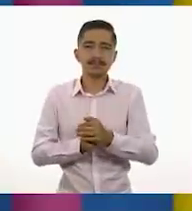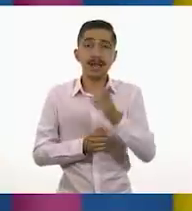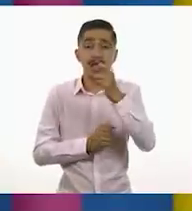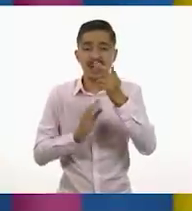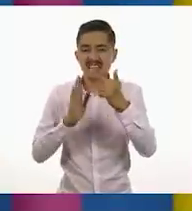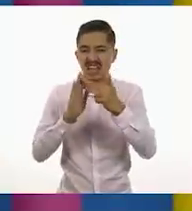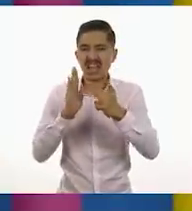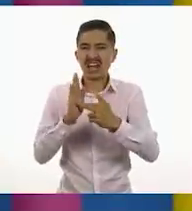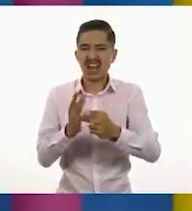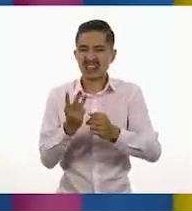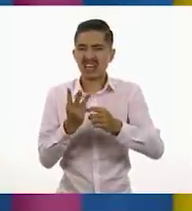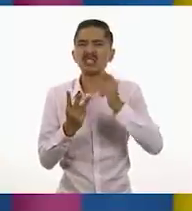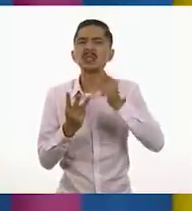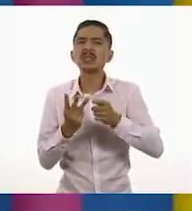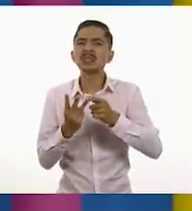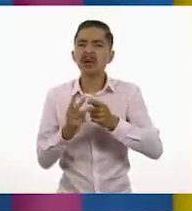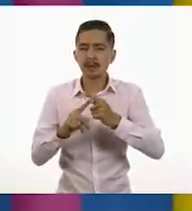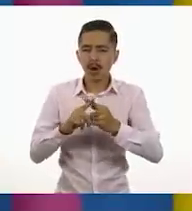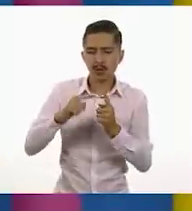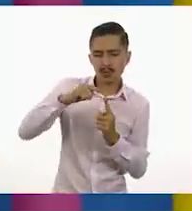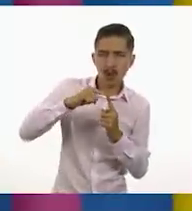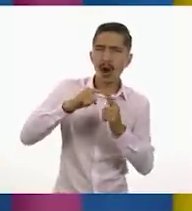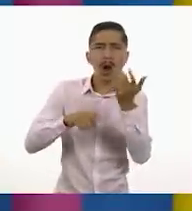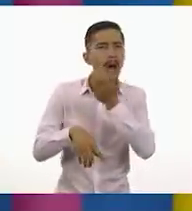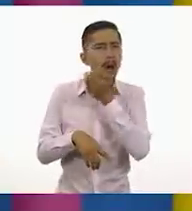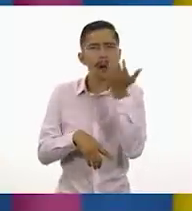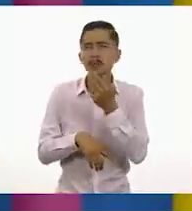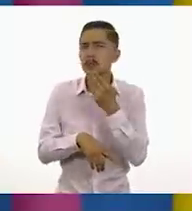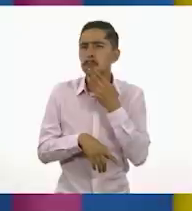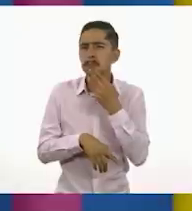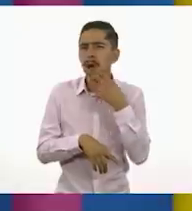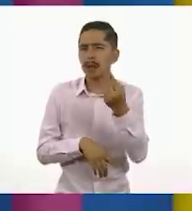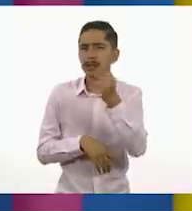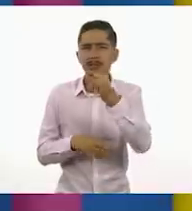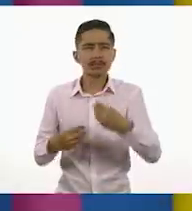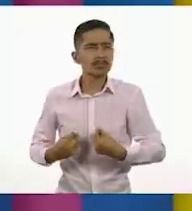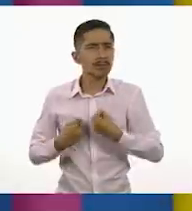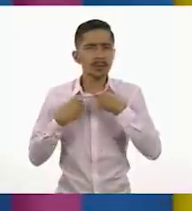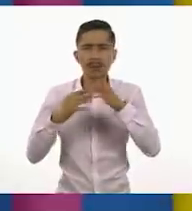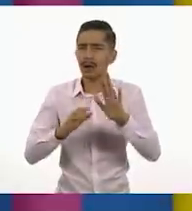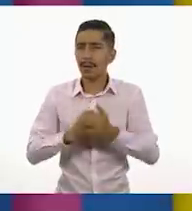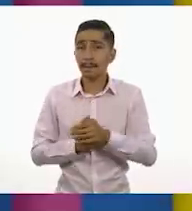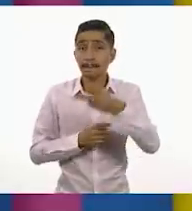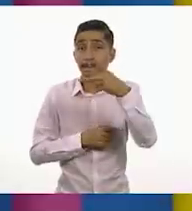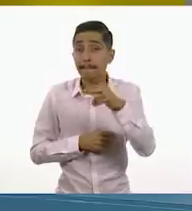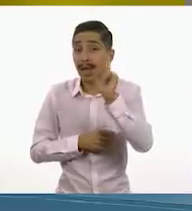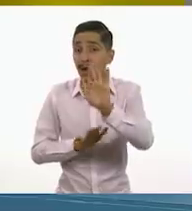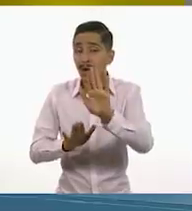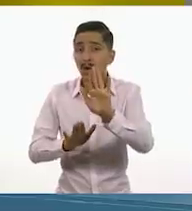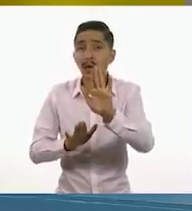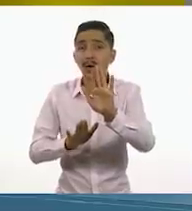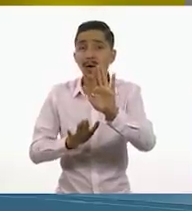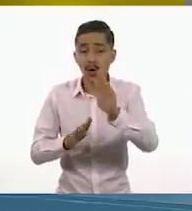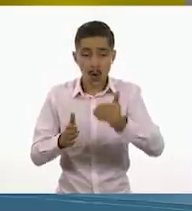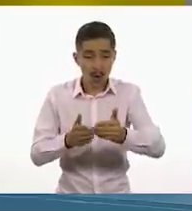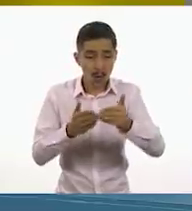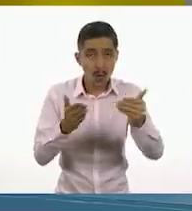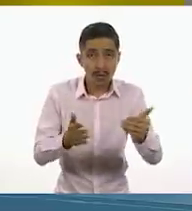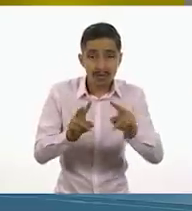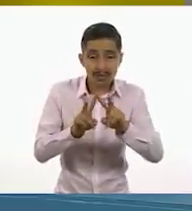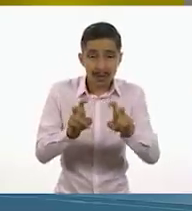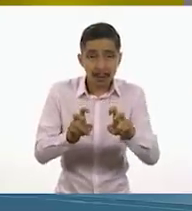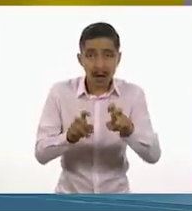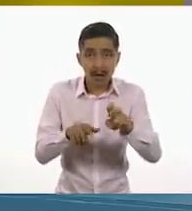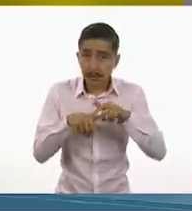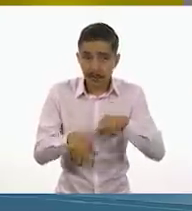es un procedimiento muy útil en la vida cotidiana. Pero, ¿hoy vamos a seguir con este tema? Sí, con el de los mapas,